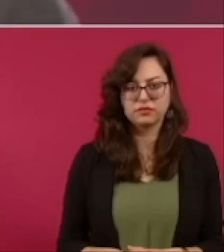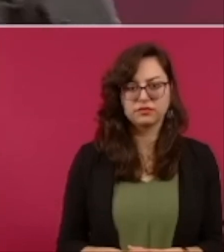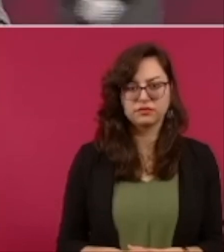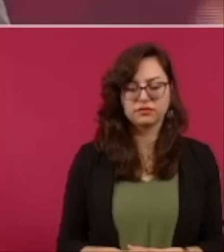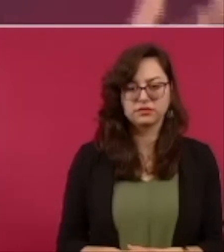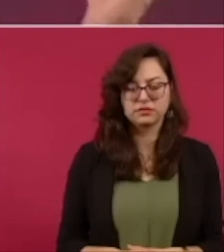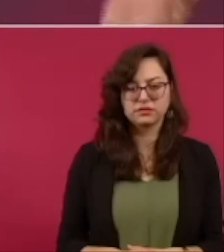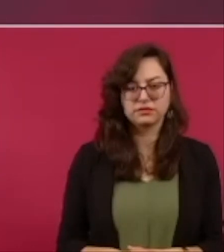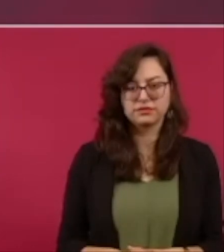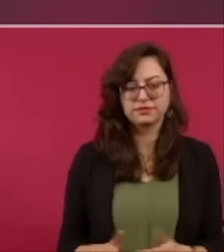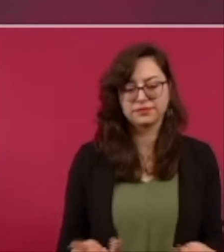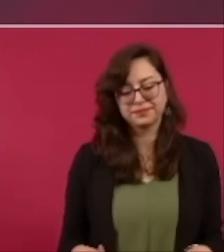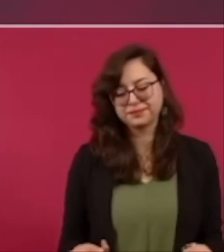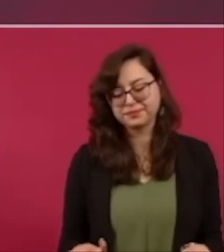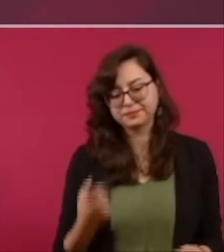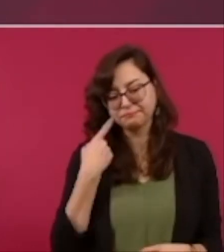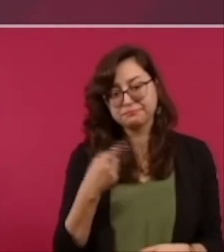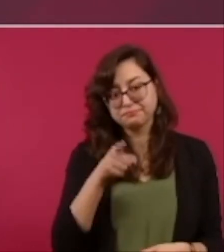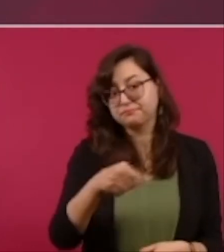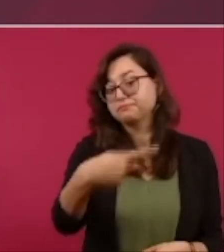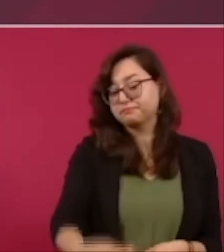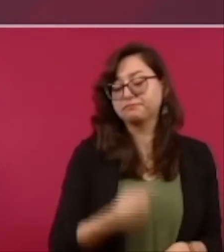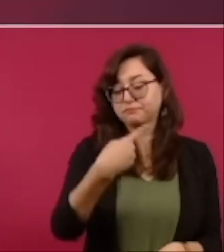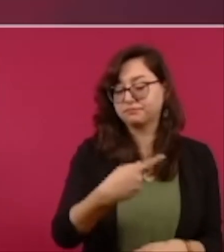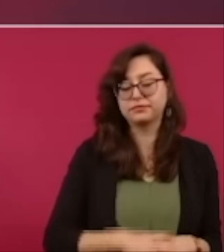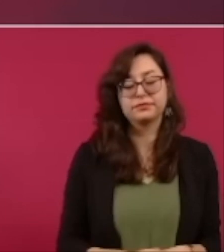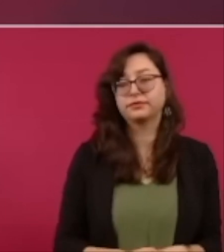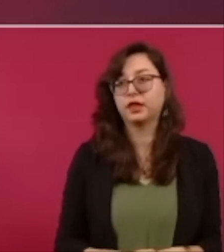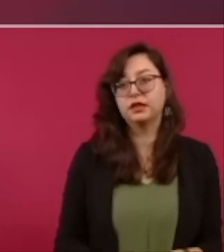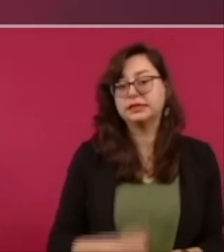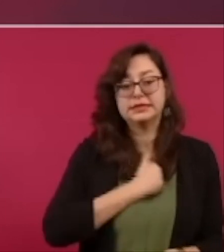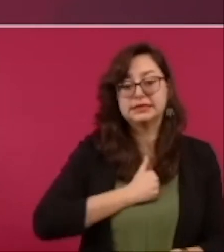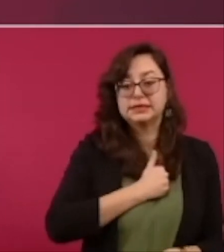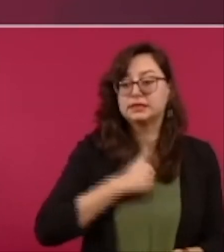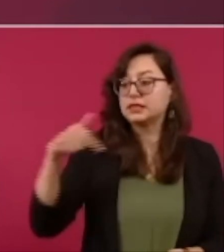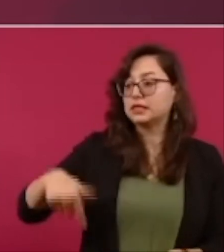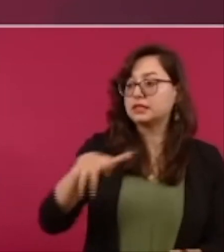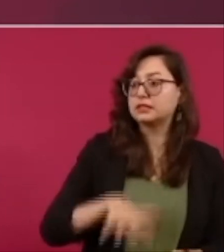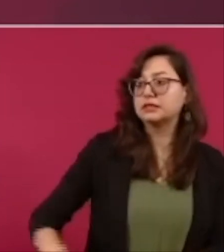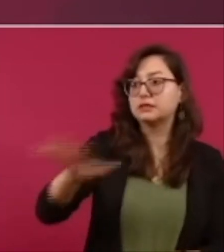fíjense cómo está el Poder Judicial de nuestro país, lamentablemente.